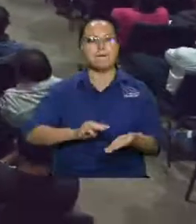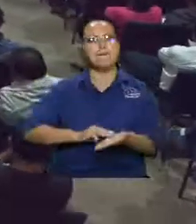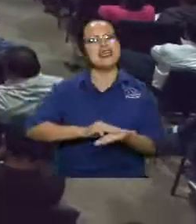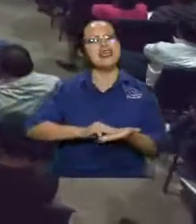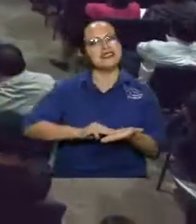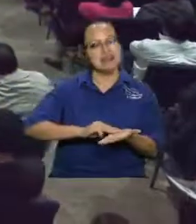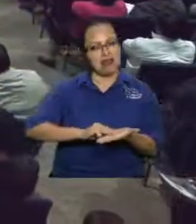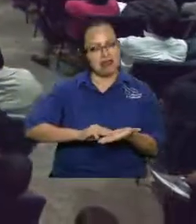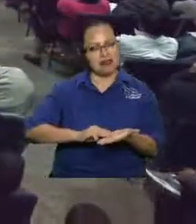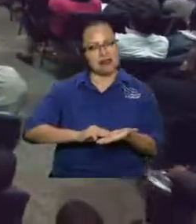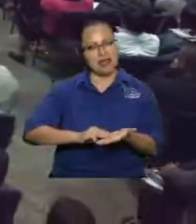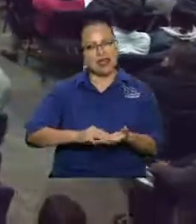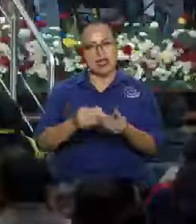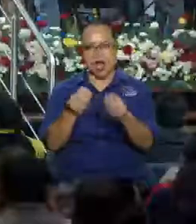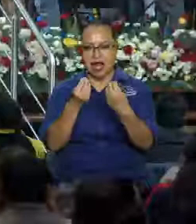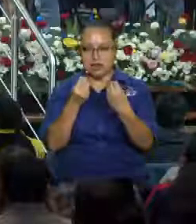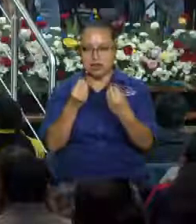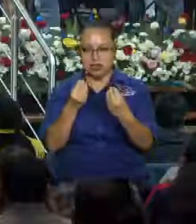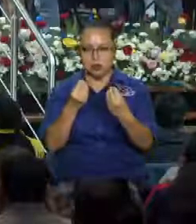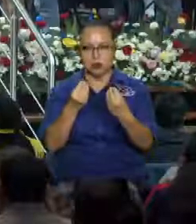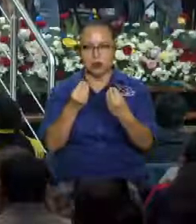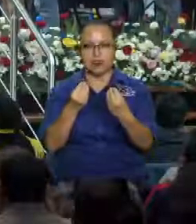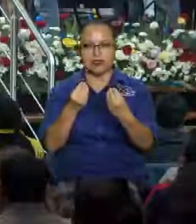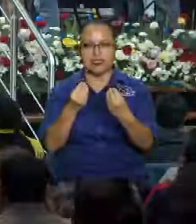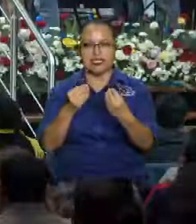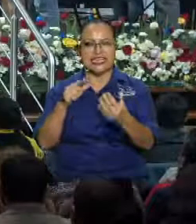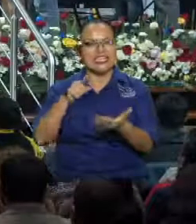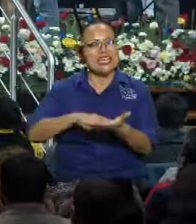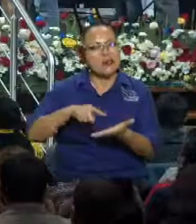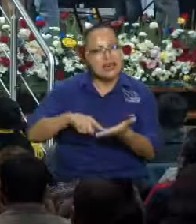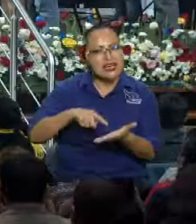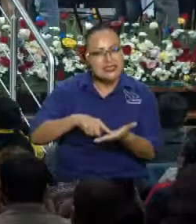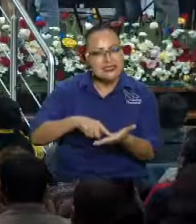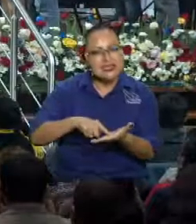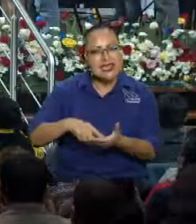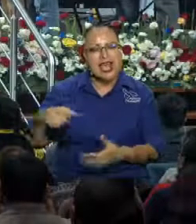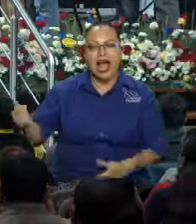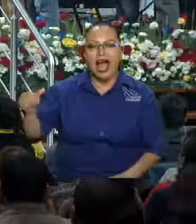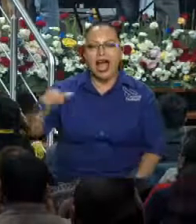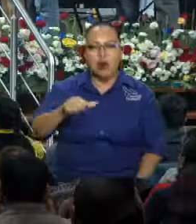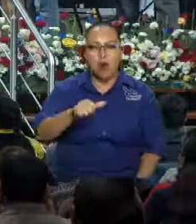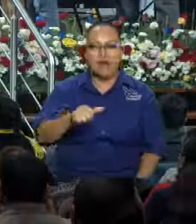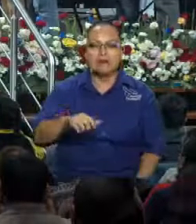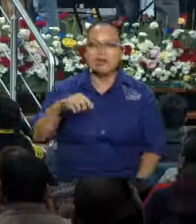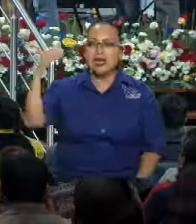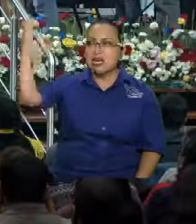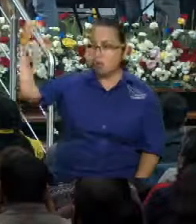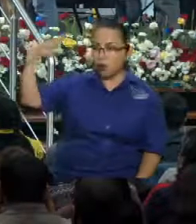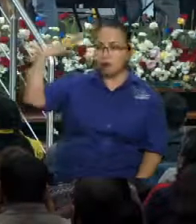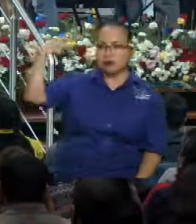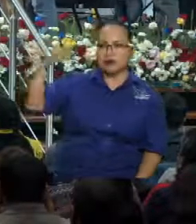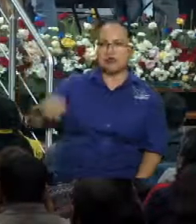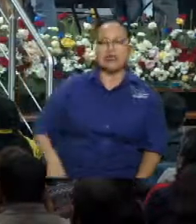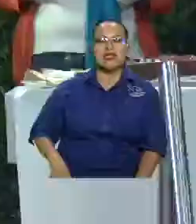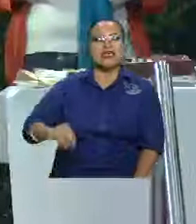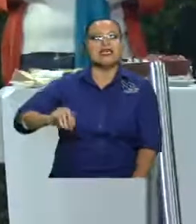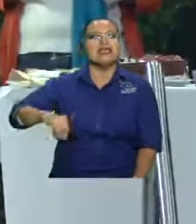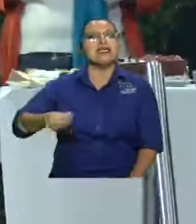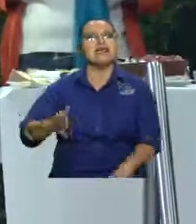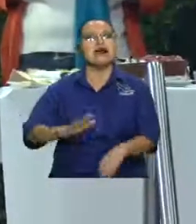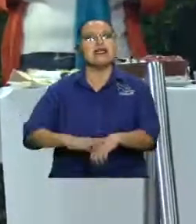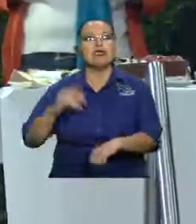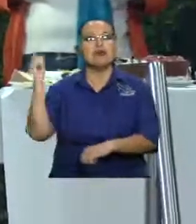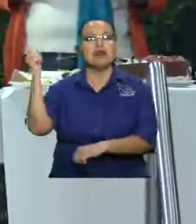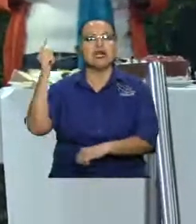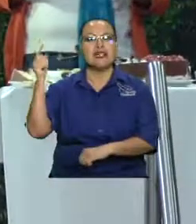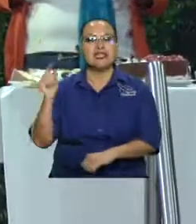Casa, medicina, alimento, deudas, agua, luz. ¿Qué